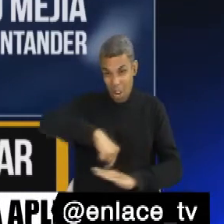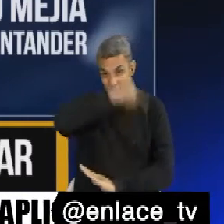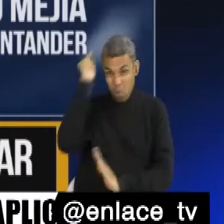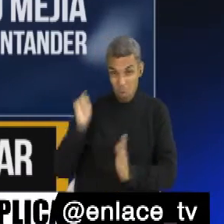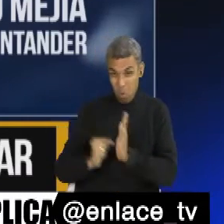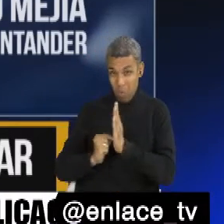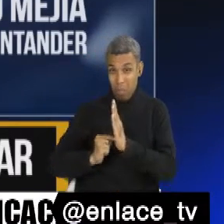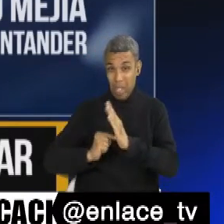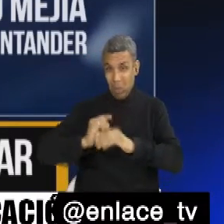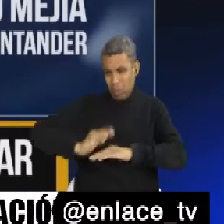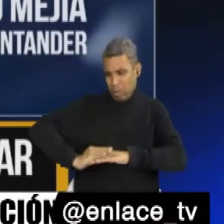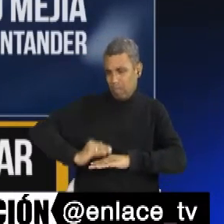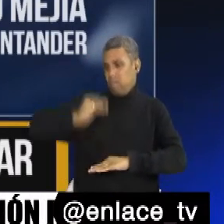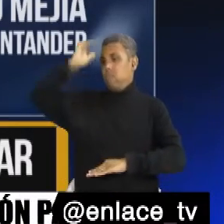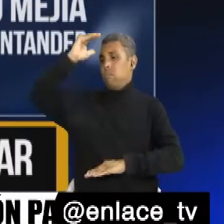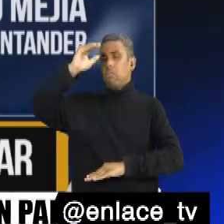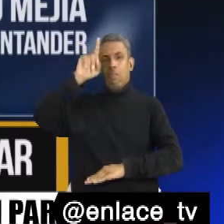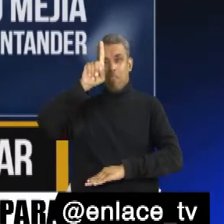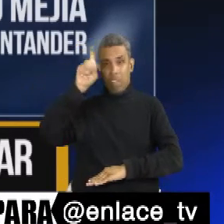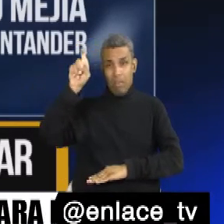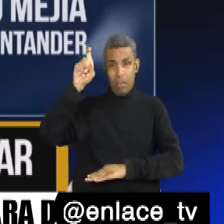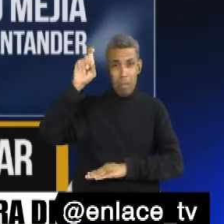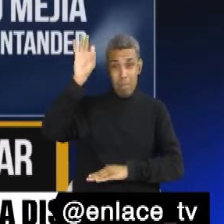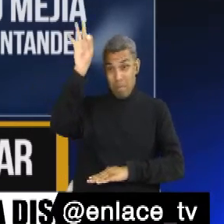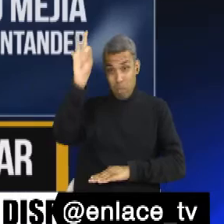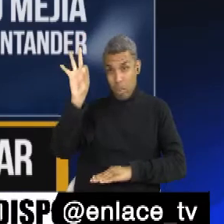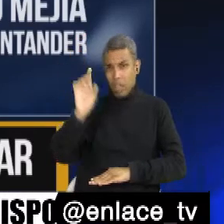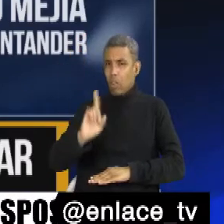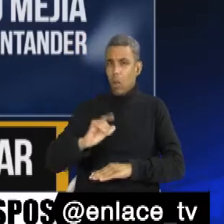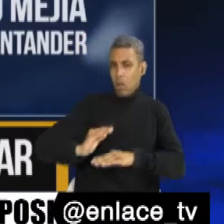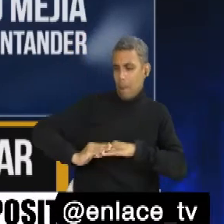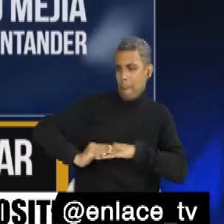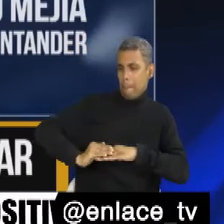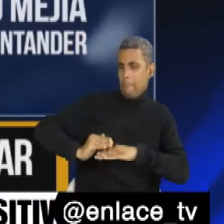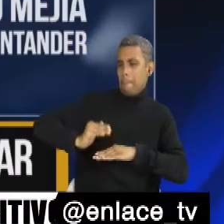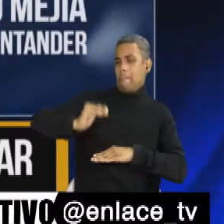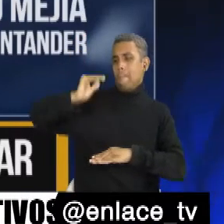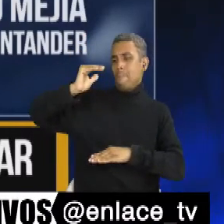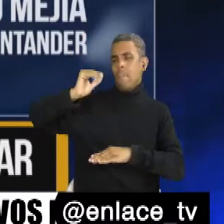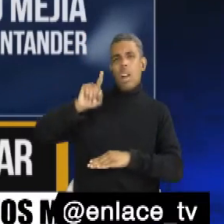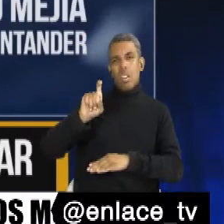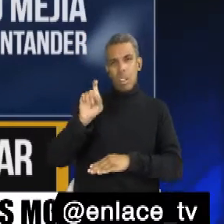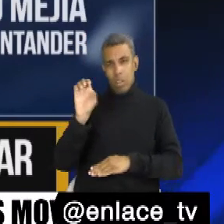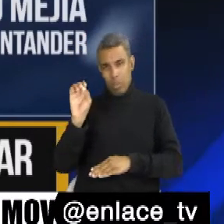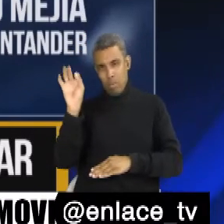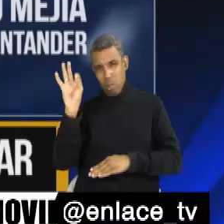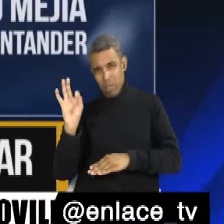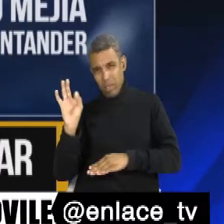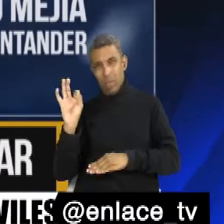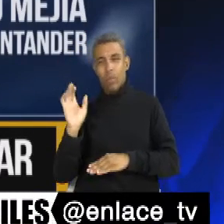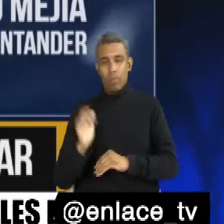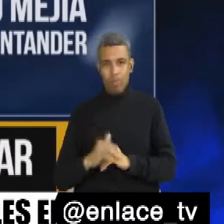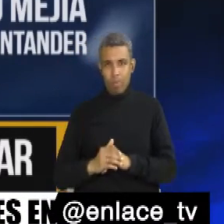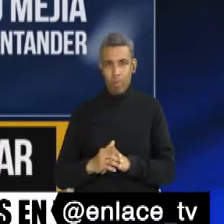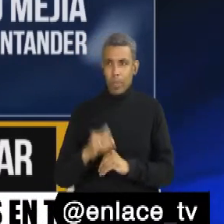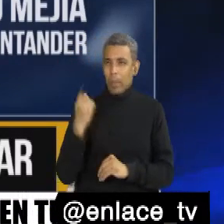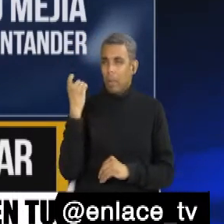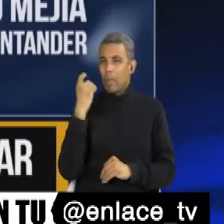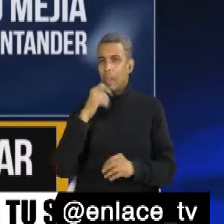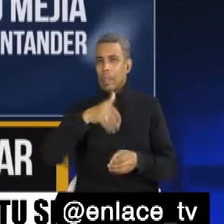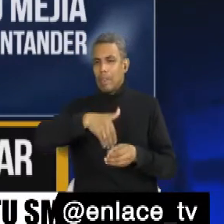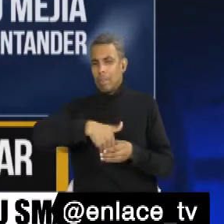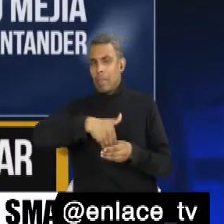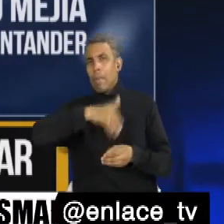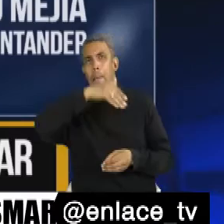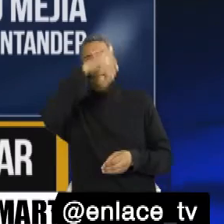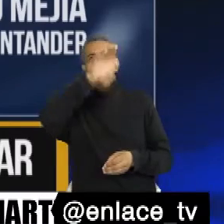del puente está construida, faltaba llevarla a proceso de tratamiento y pintura y después llevarla al sitio